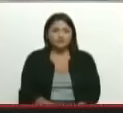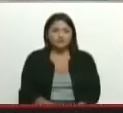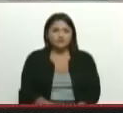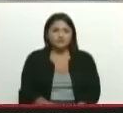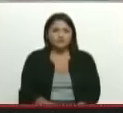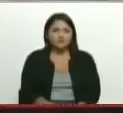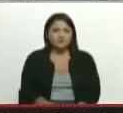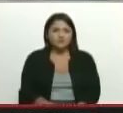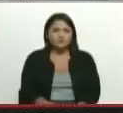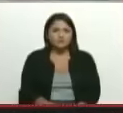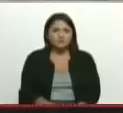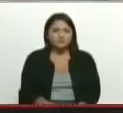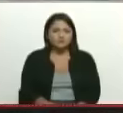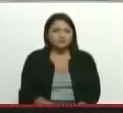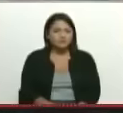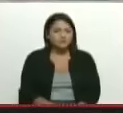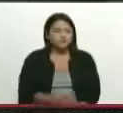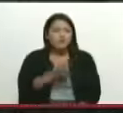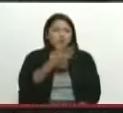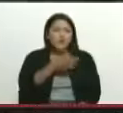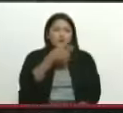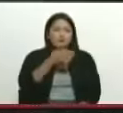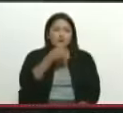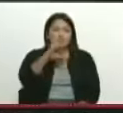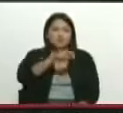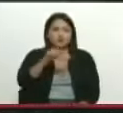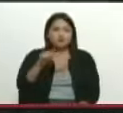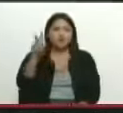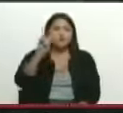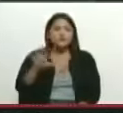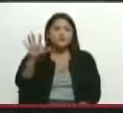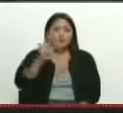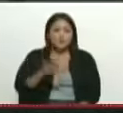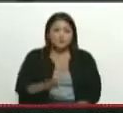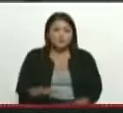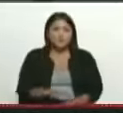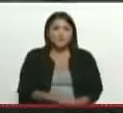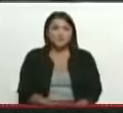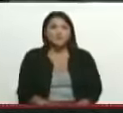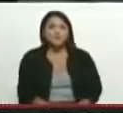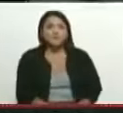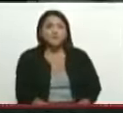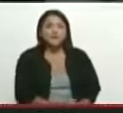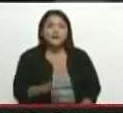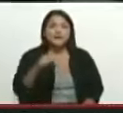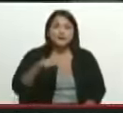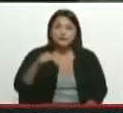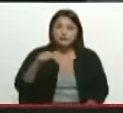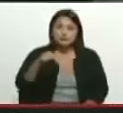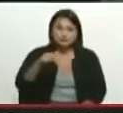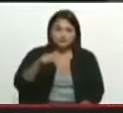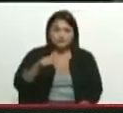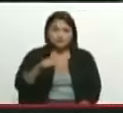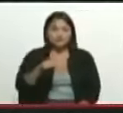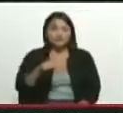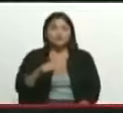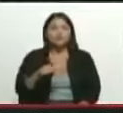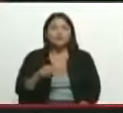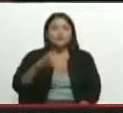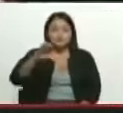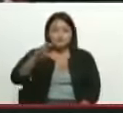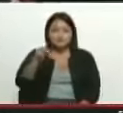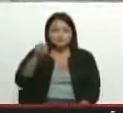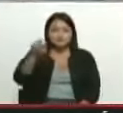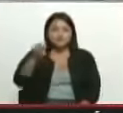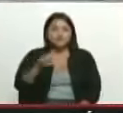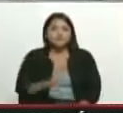Buenas tardes a todo el pueblo de Venezuela, desde aquí, desde el Poder